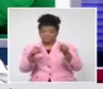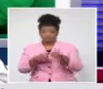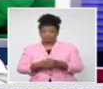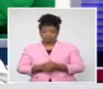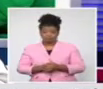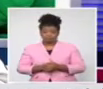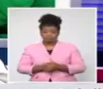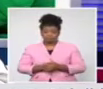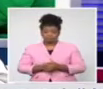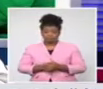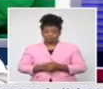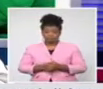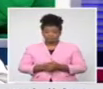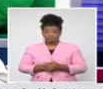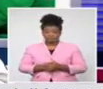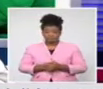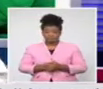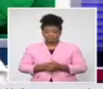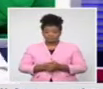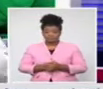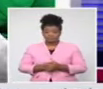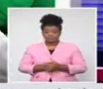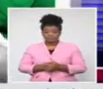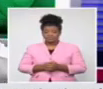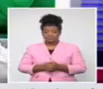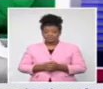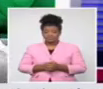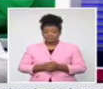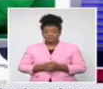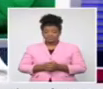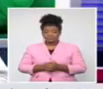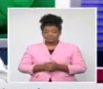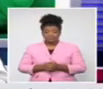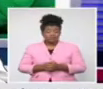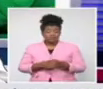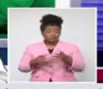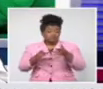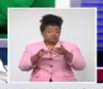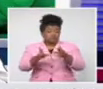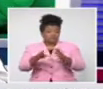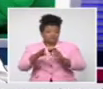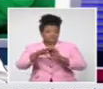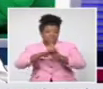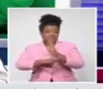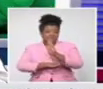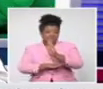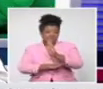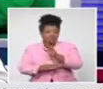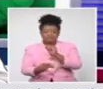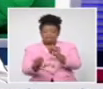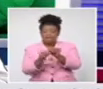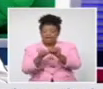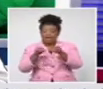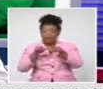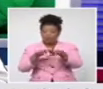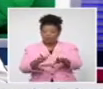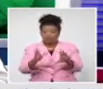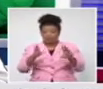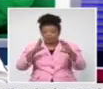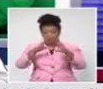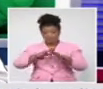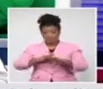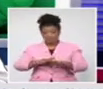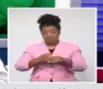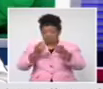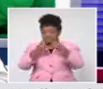el protocolo establecido no se produce transmisión en la comunidad, pero que indiscutiblemente